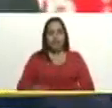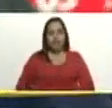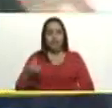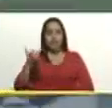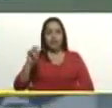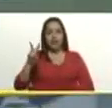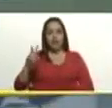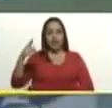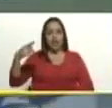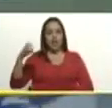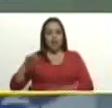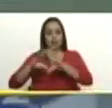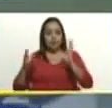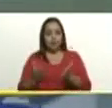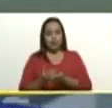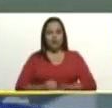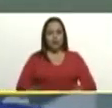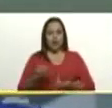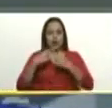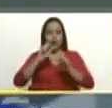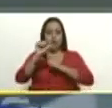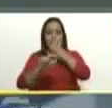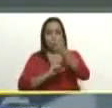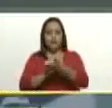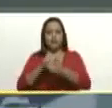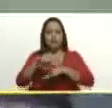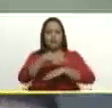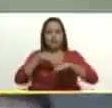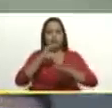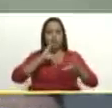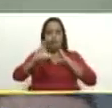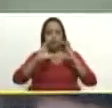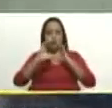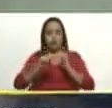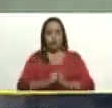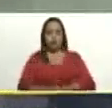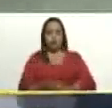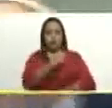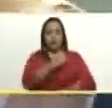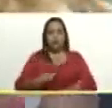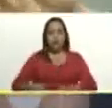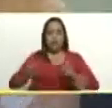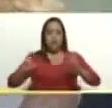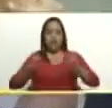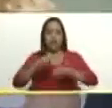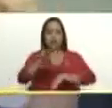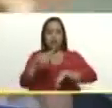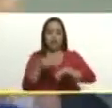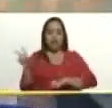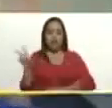A Isbemar Jiménez, viceministra de Comunicación y presidenta de Radio Nacional de